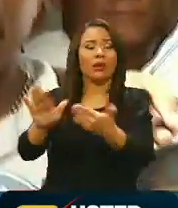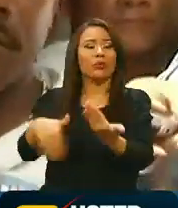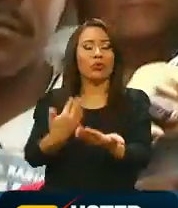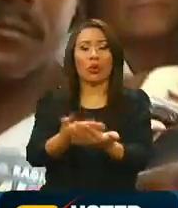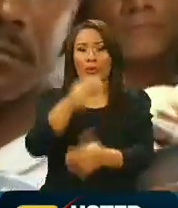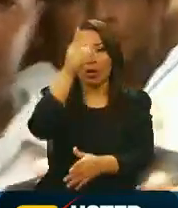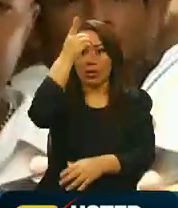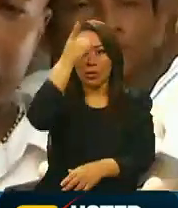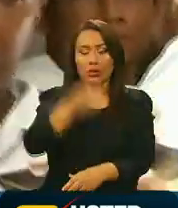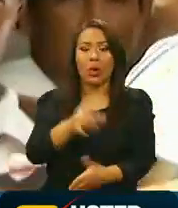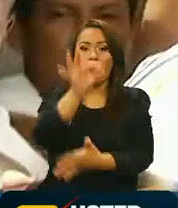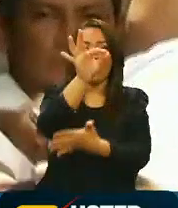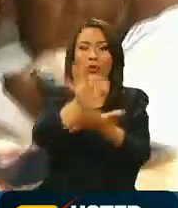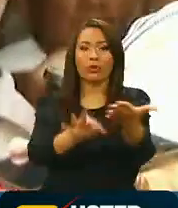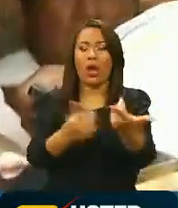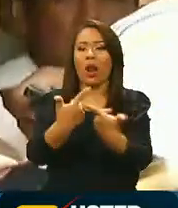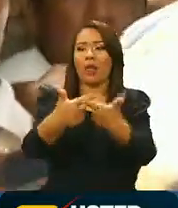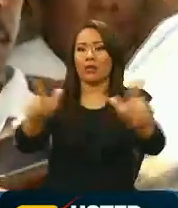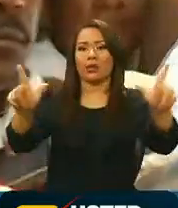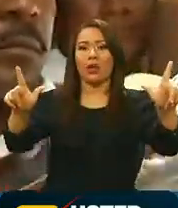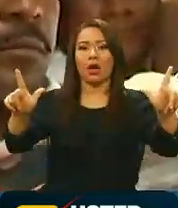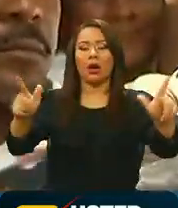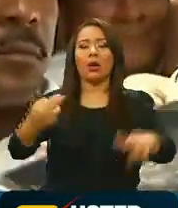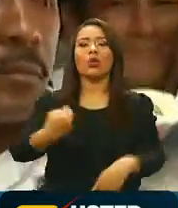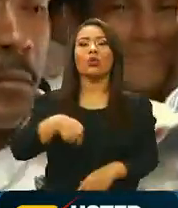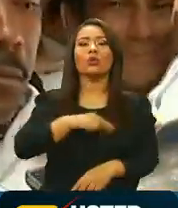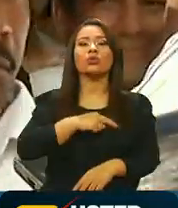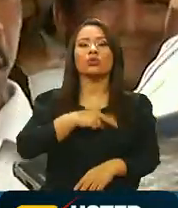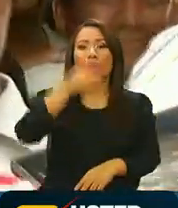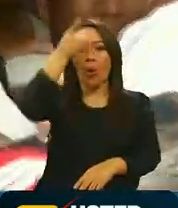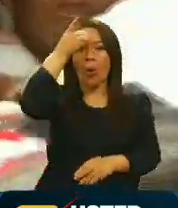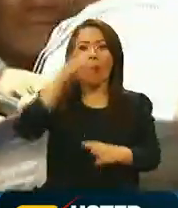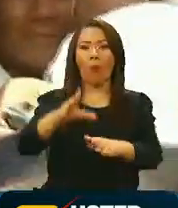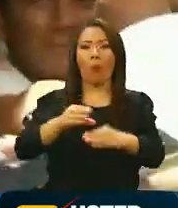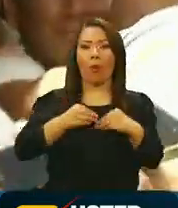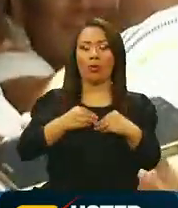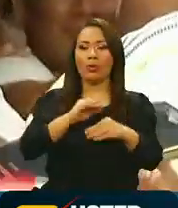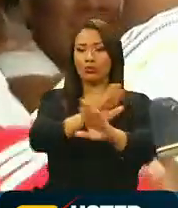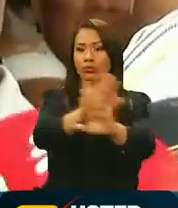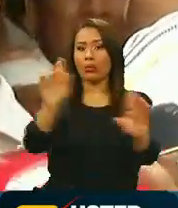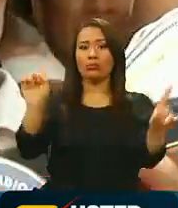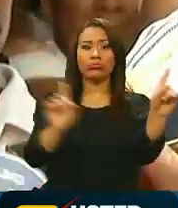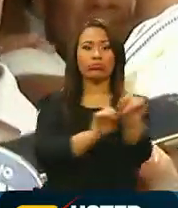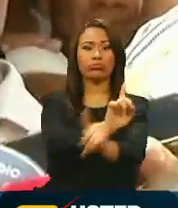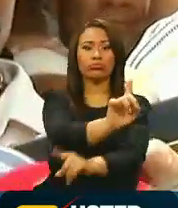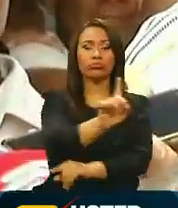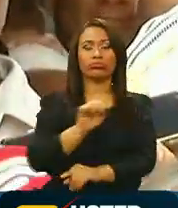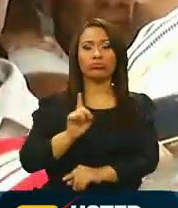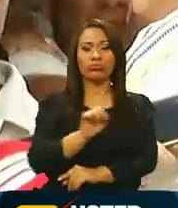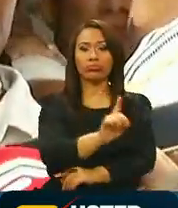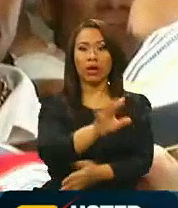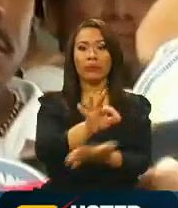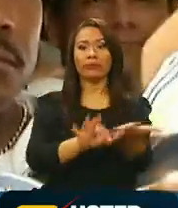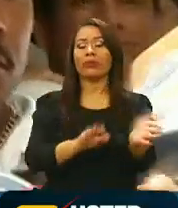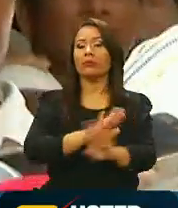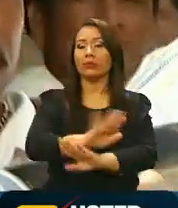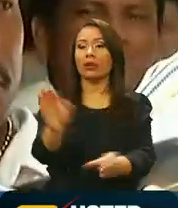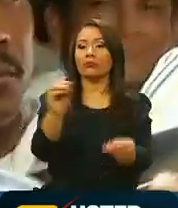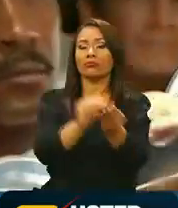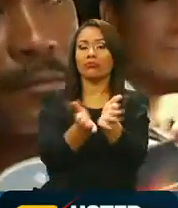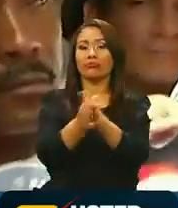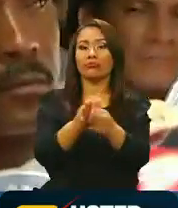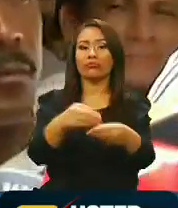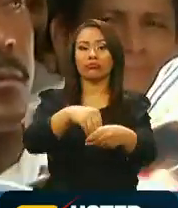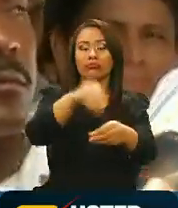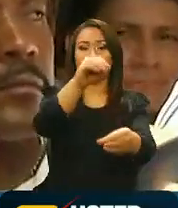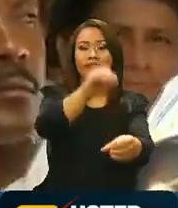que se respete nuestra voluntad expresada en las urnas. Y eso es lo que tenemos que exigir